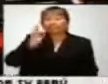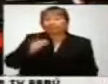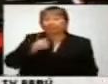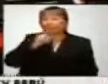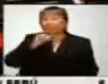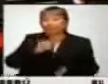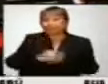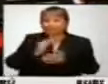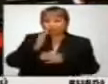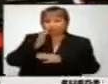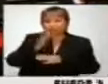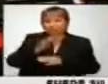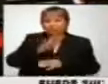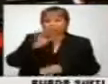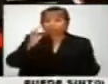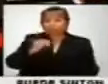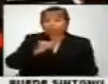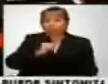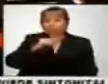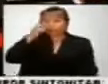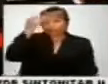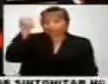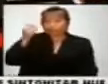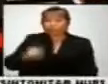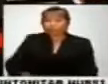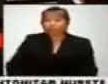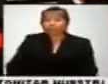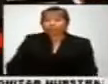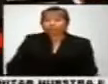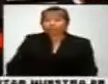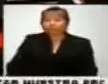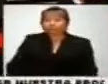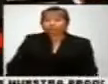ellos en forma minoritaria. Dejo constancia de eso, presidente, porque...